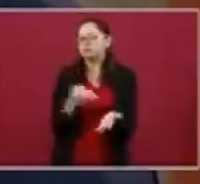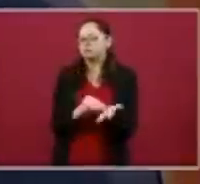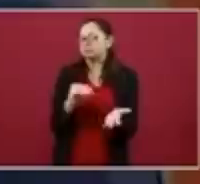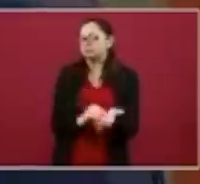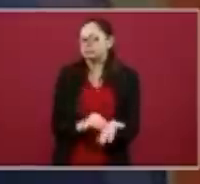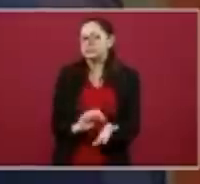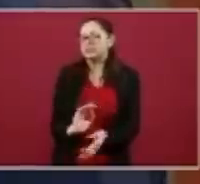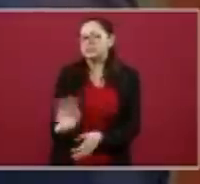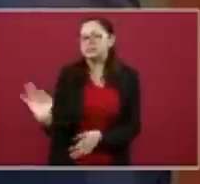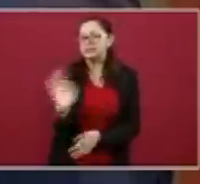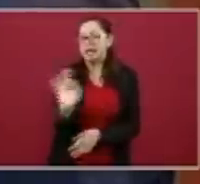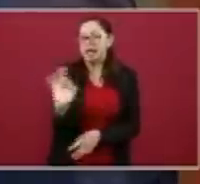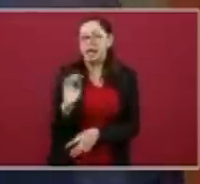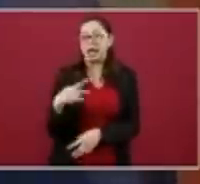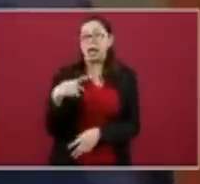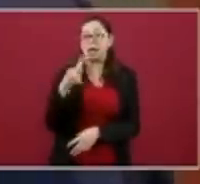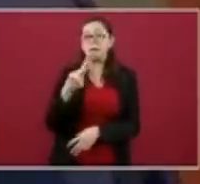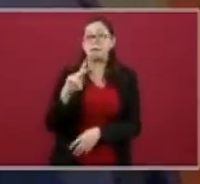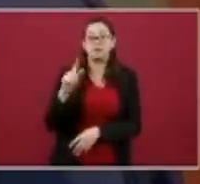pero arriba,